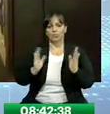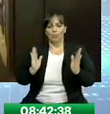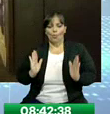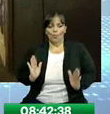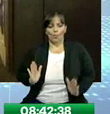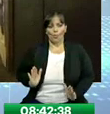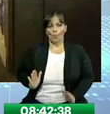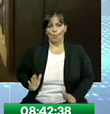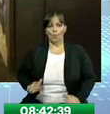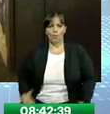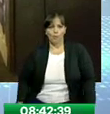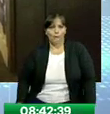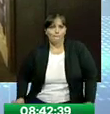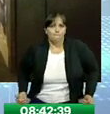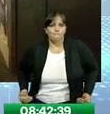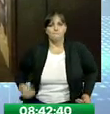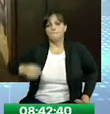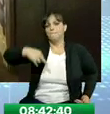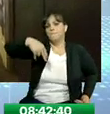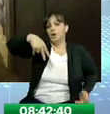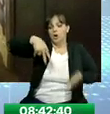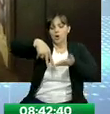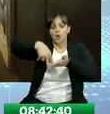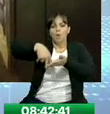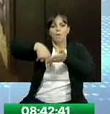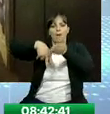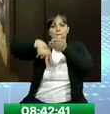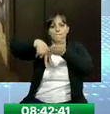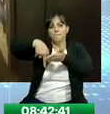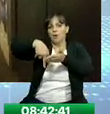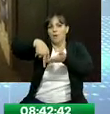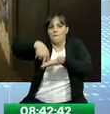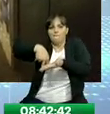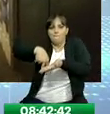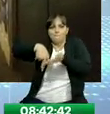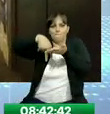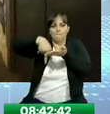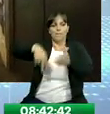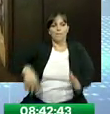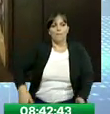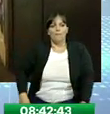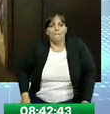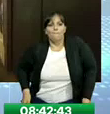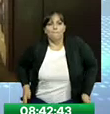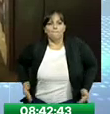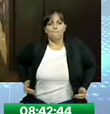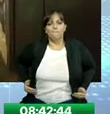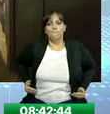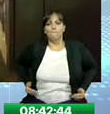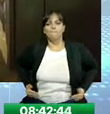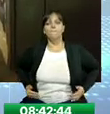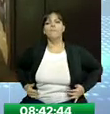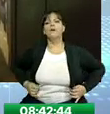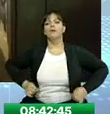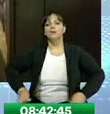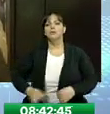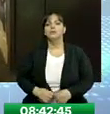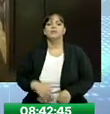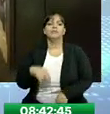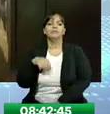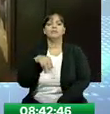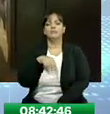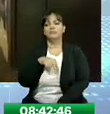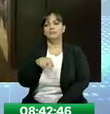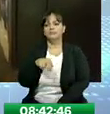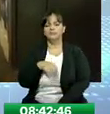salen a vender al carril derecho no se van hasta el otro lado y hacen parar el tránsito